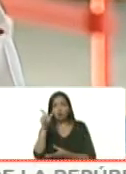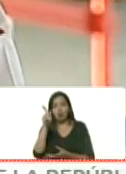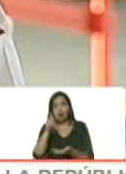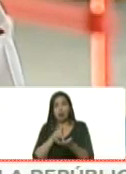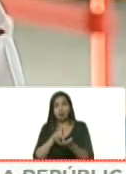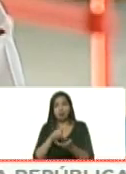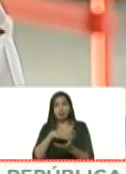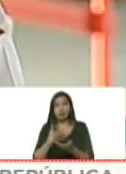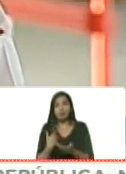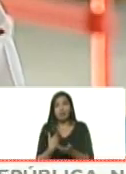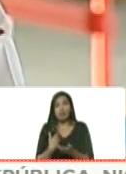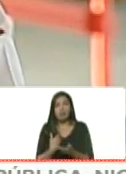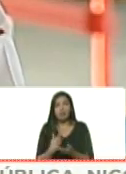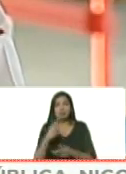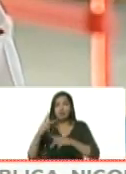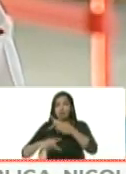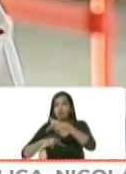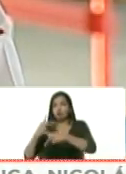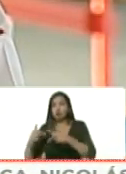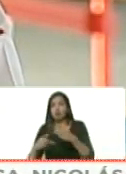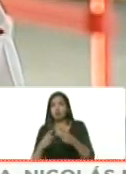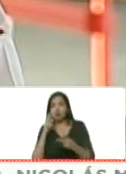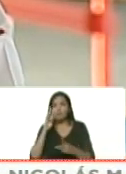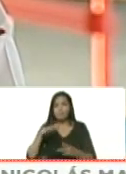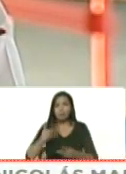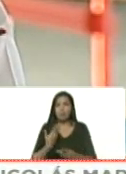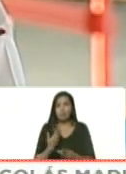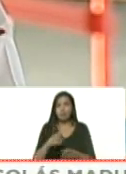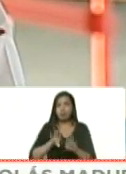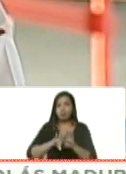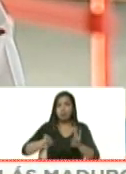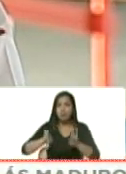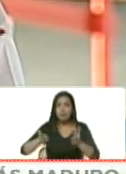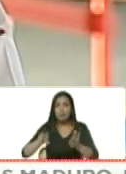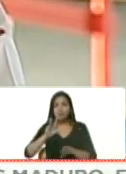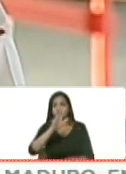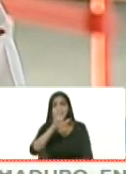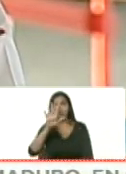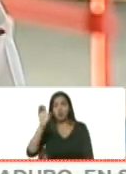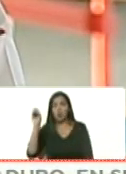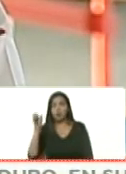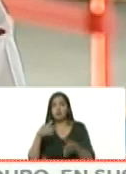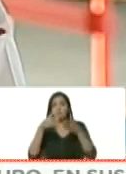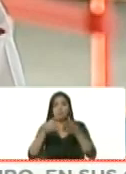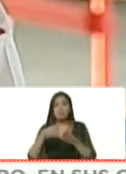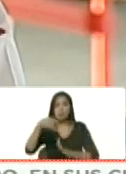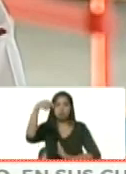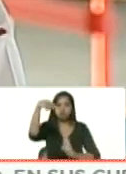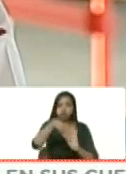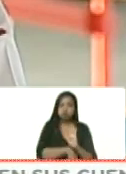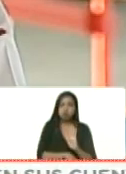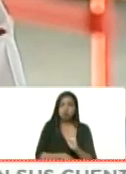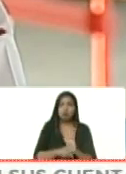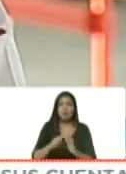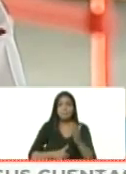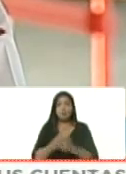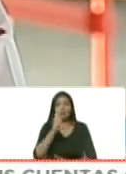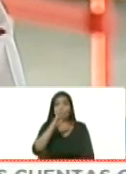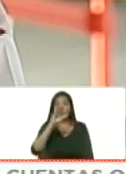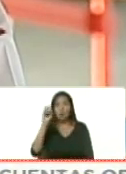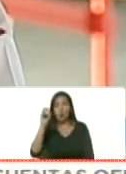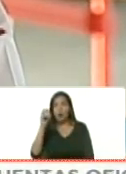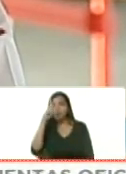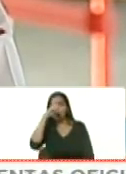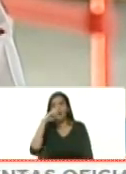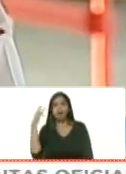se requiere de un proceso expedito que permita el retiro de 350 buques hundidos por más de 50 años en zonas costeras